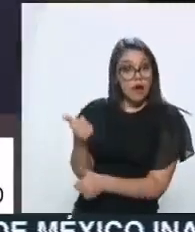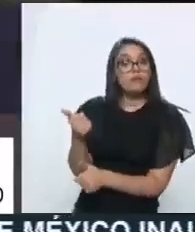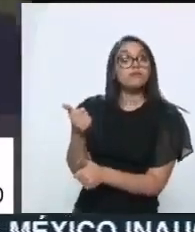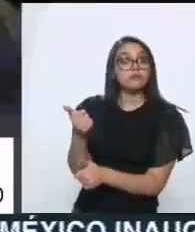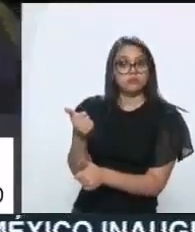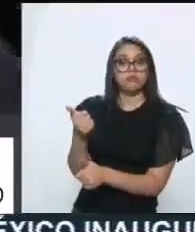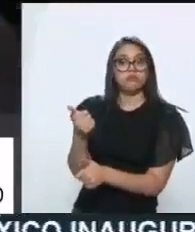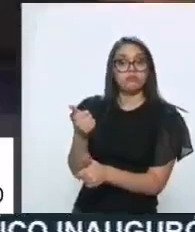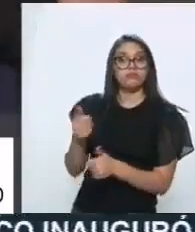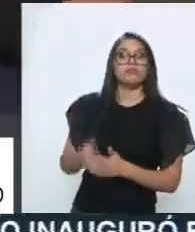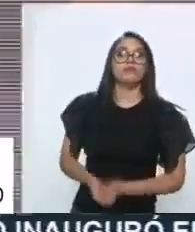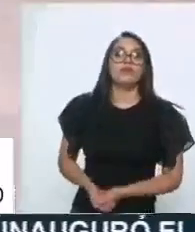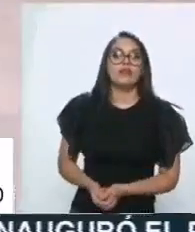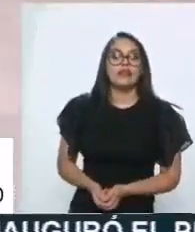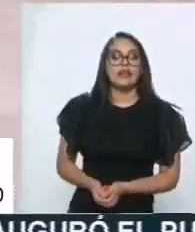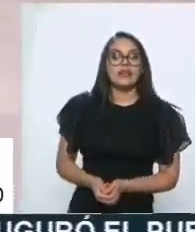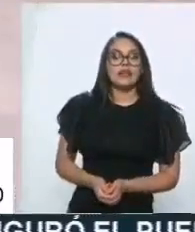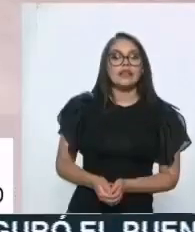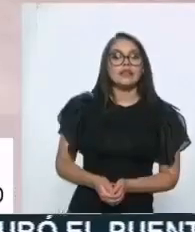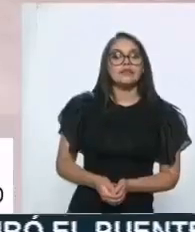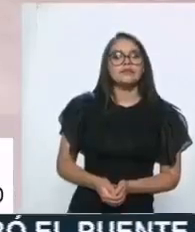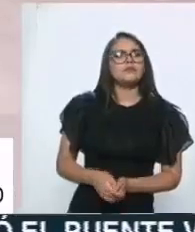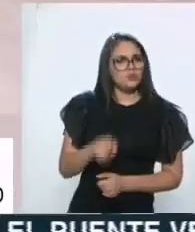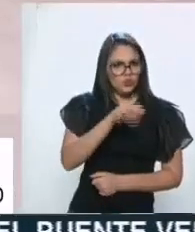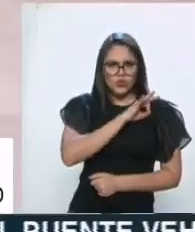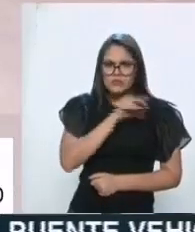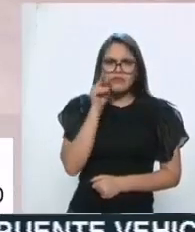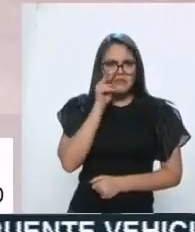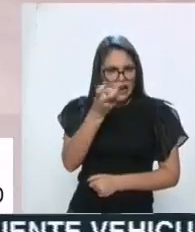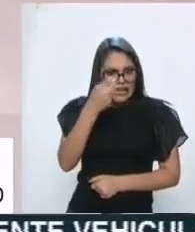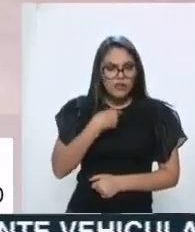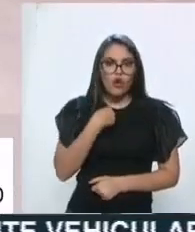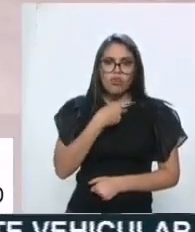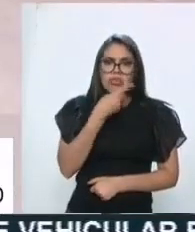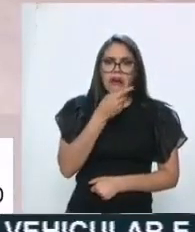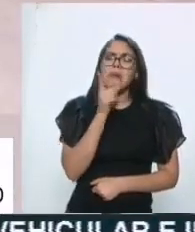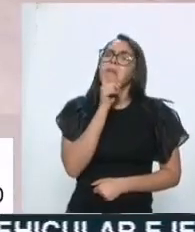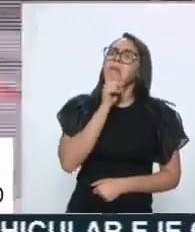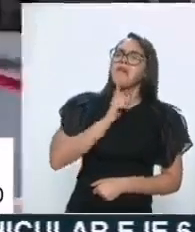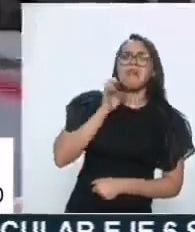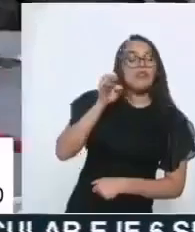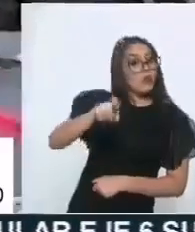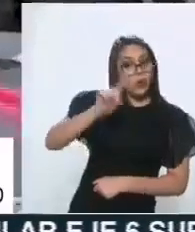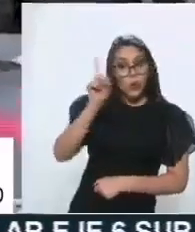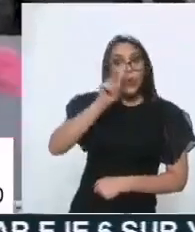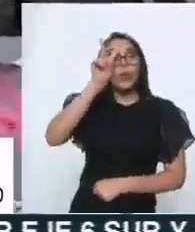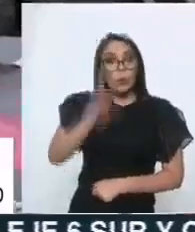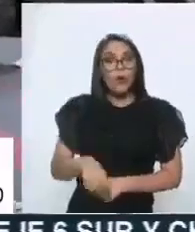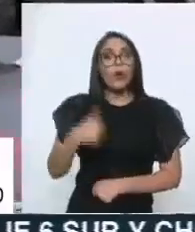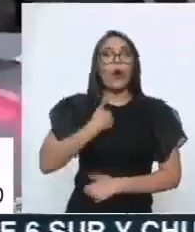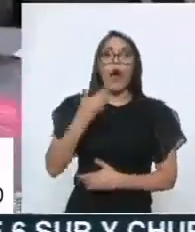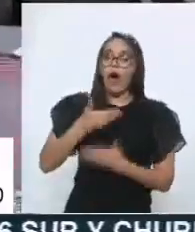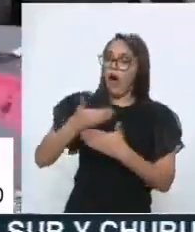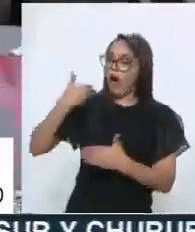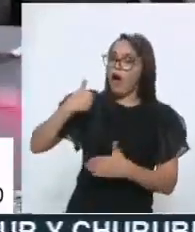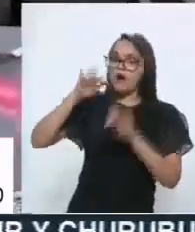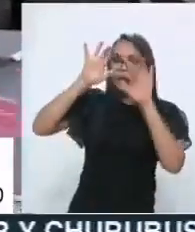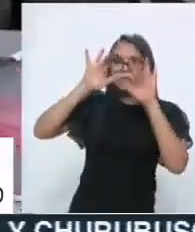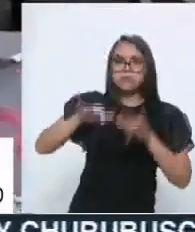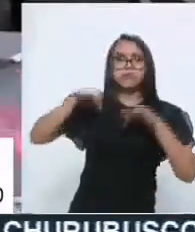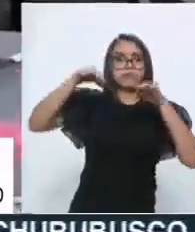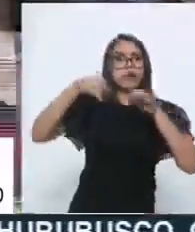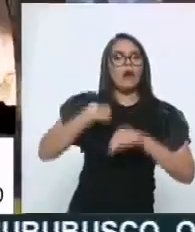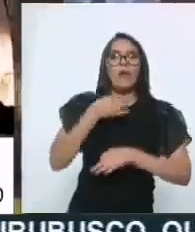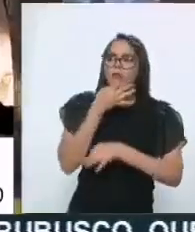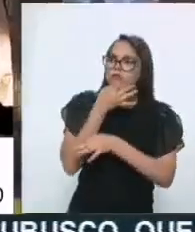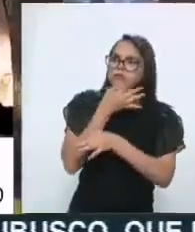traducción propia, pero la cita es textual y se puede checar en la versión que hemos compartido con los medios y con el público del escrito y de